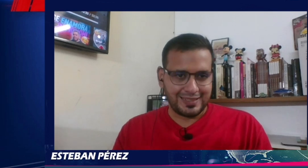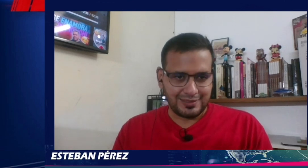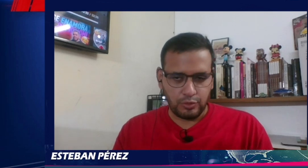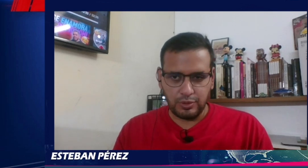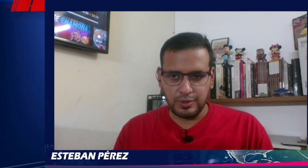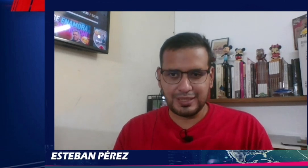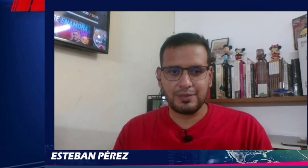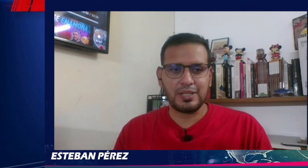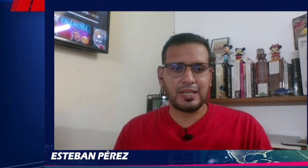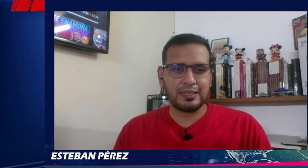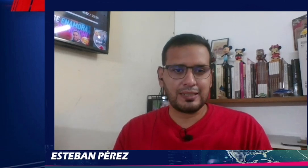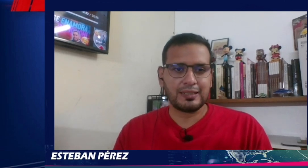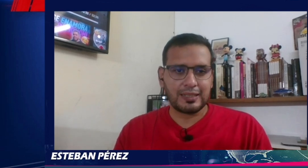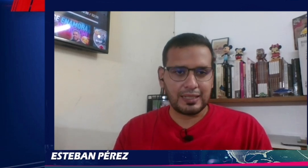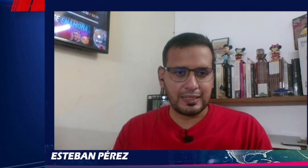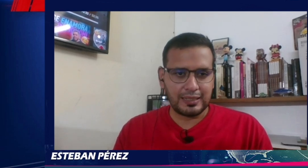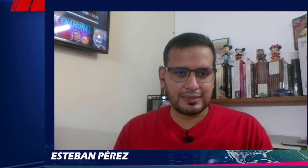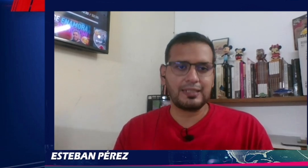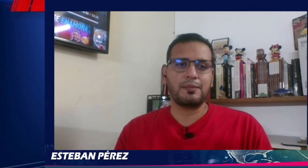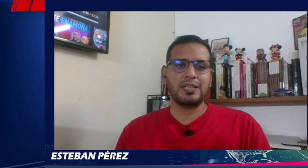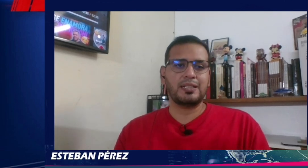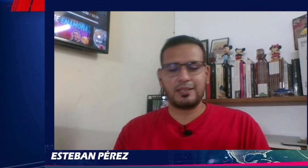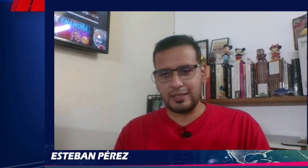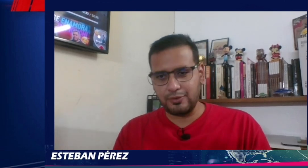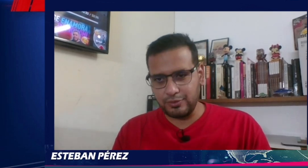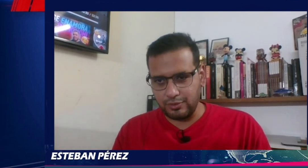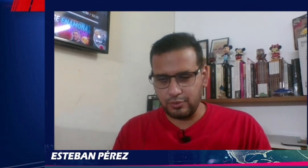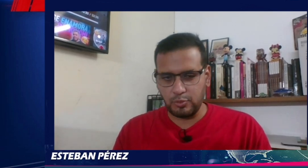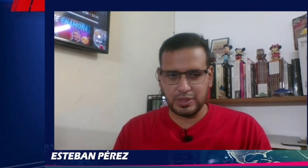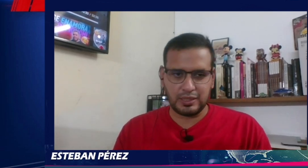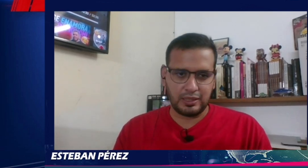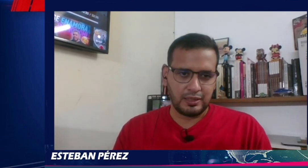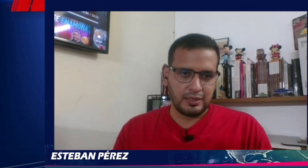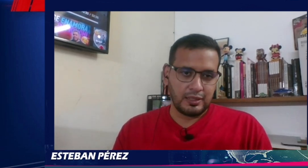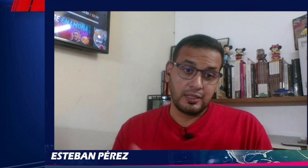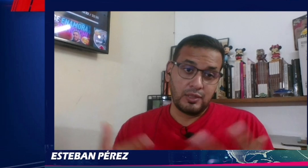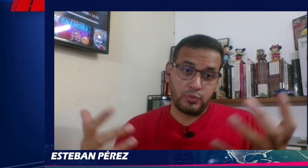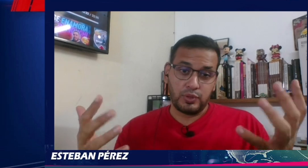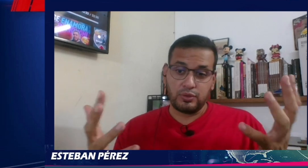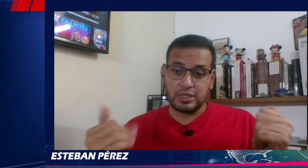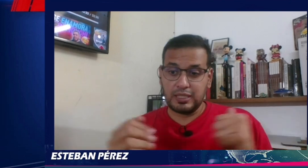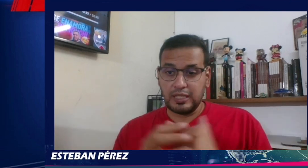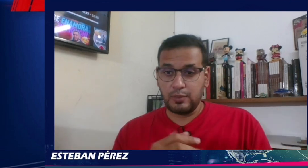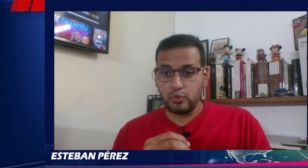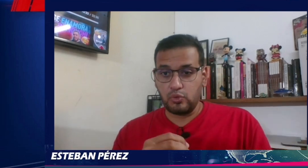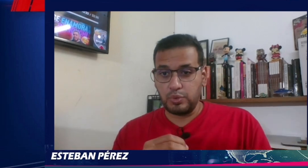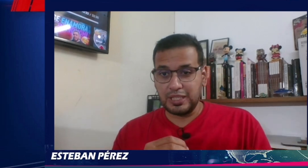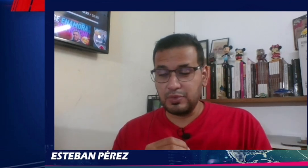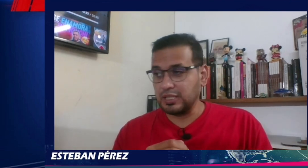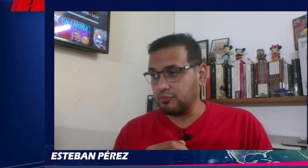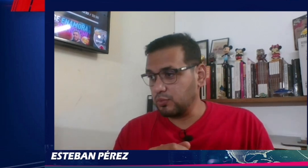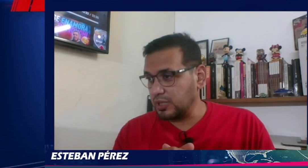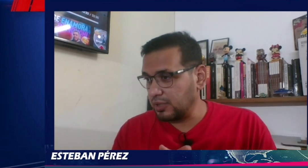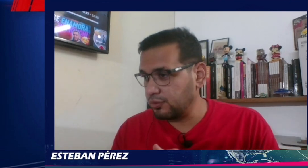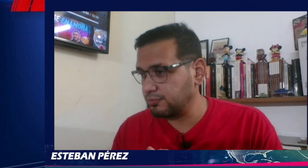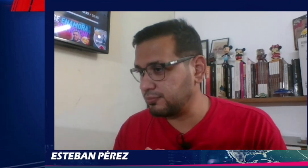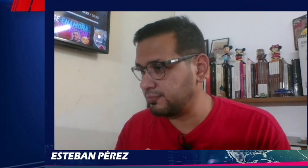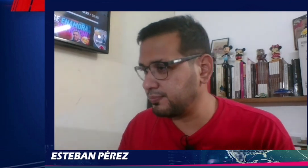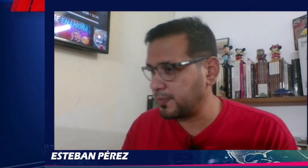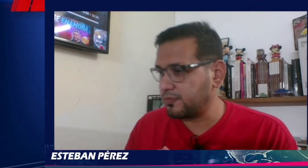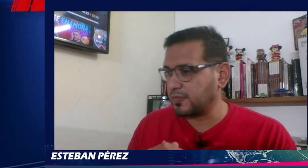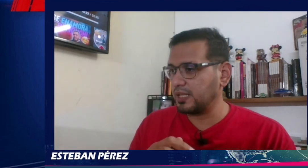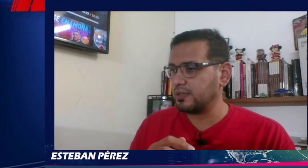me da risa, lo vuelvo a decir, me da risa que se le demande al doctor Hugo López-Gatell. Pues bueno, hasta aquí llegamos completamente en vivo el día de